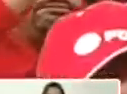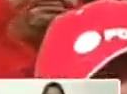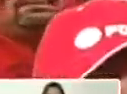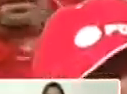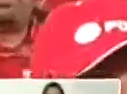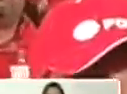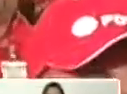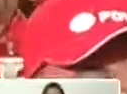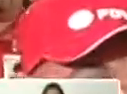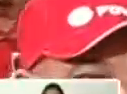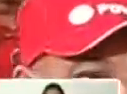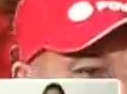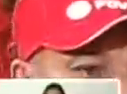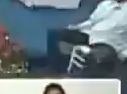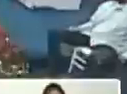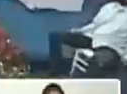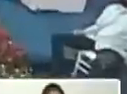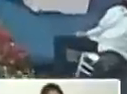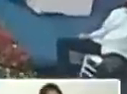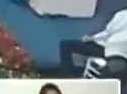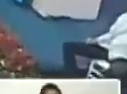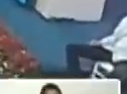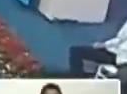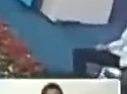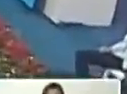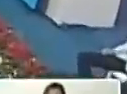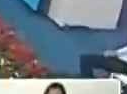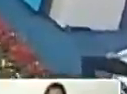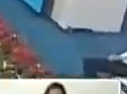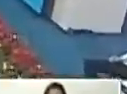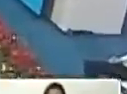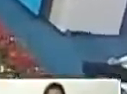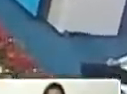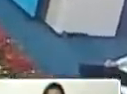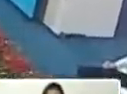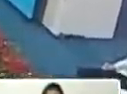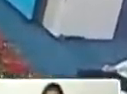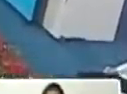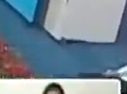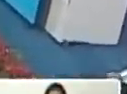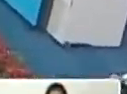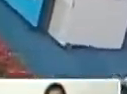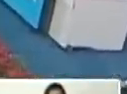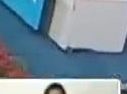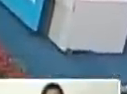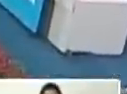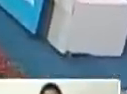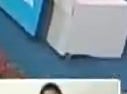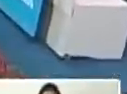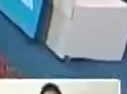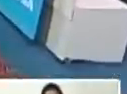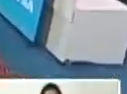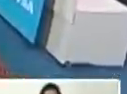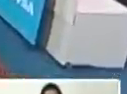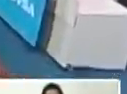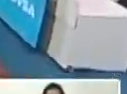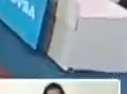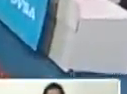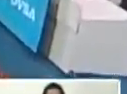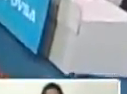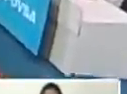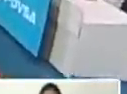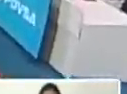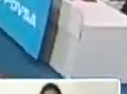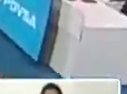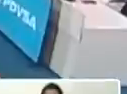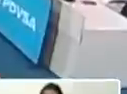Como dije que recordar es vivir, me pusieron un video del 30 de julio, que fue